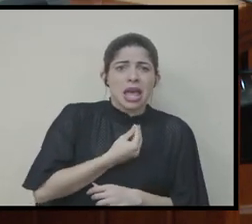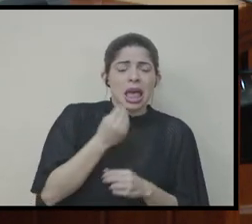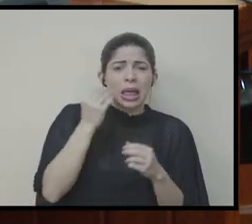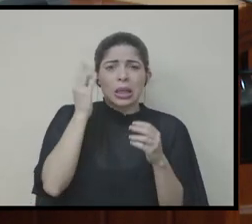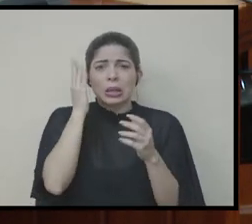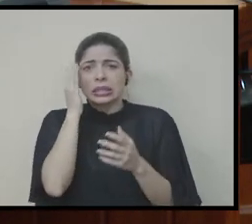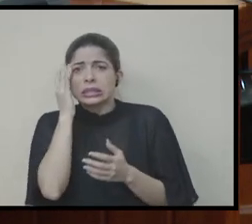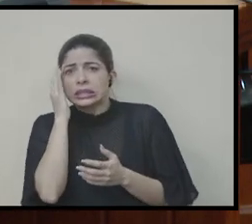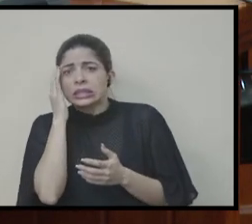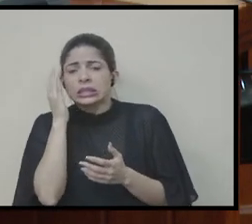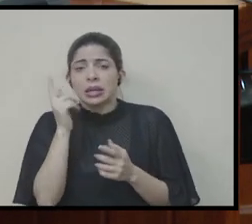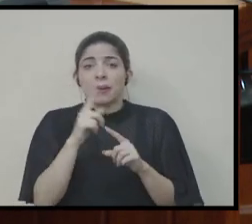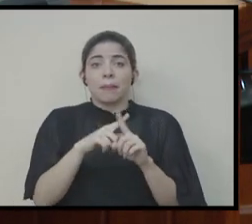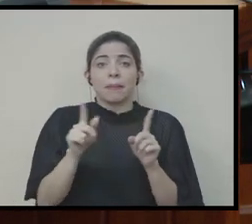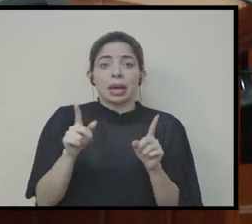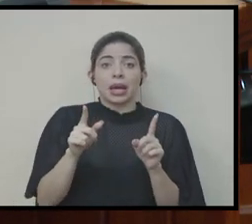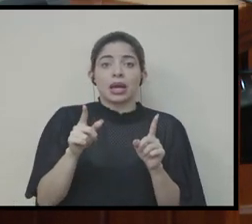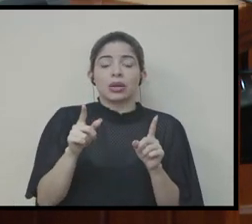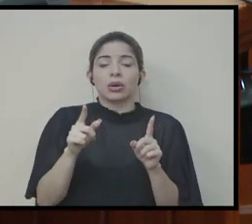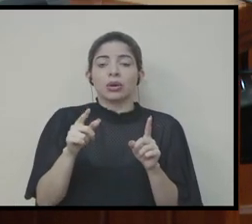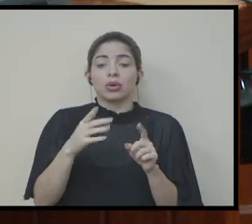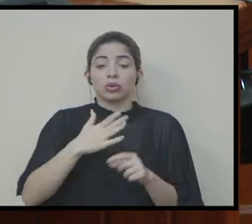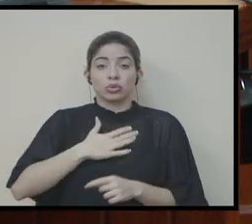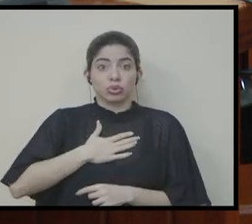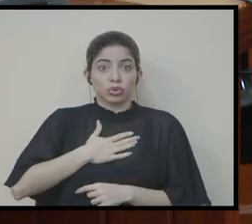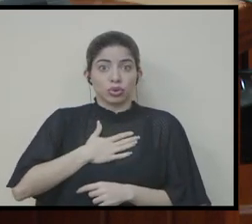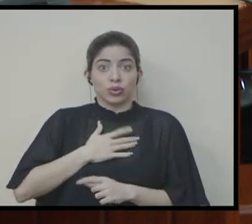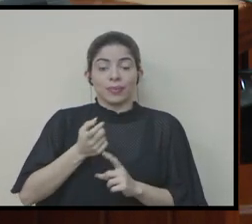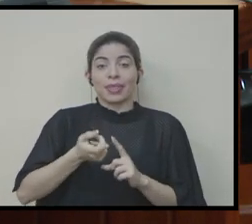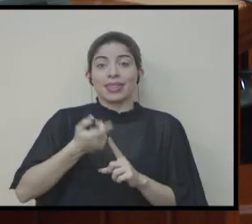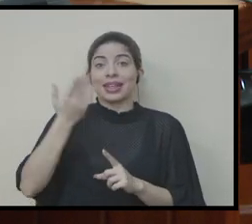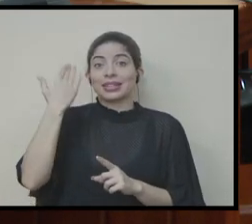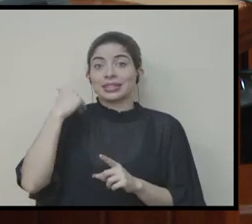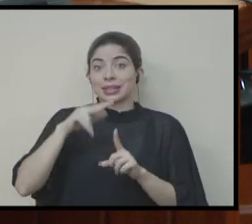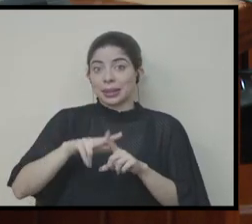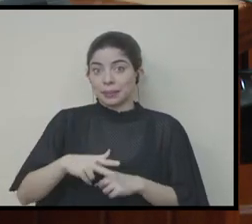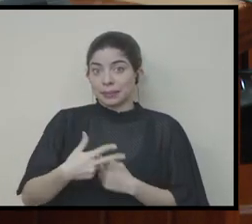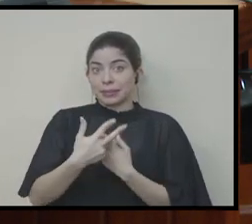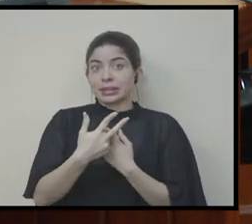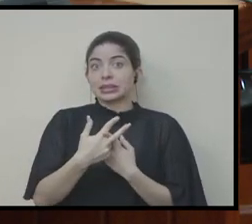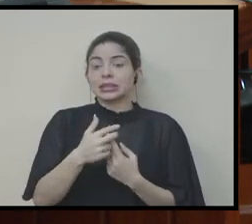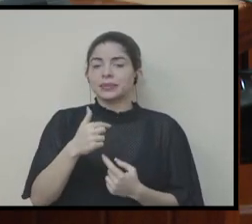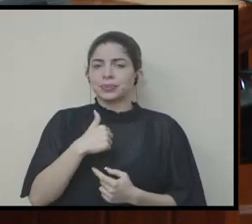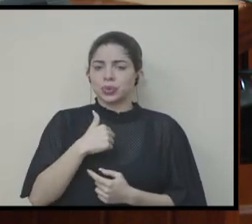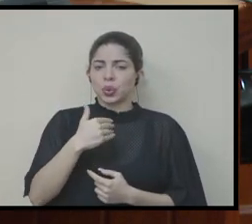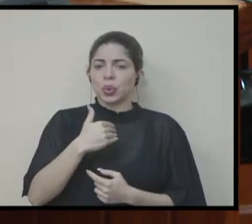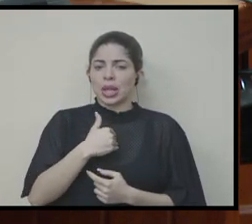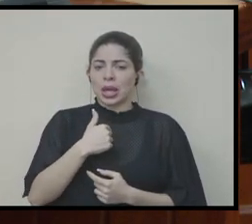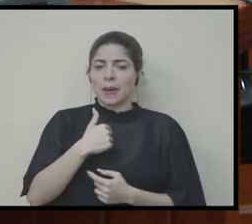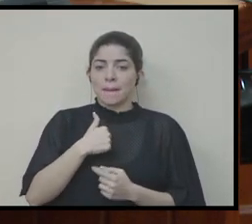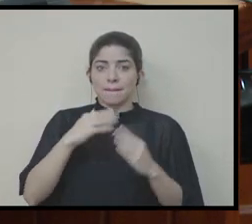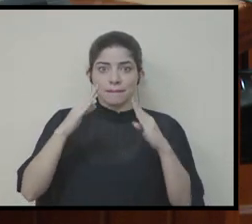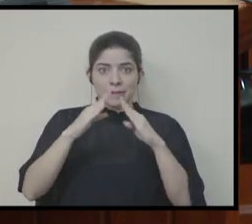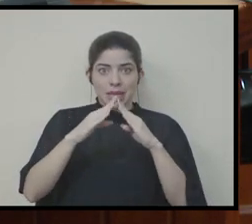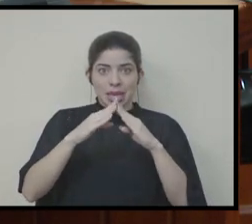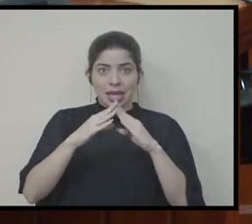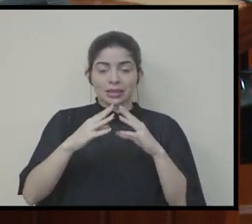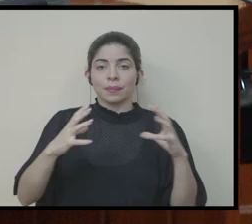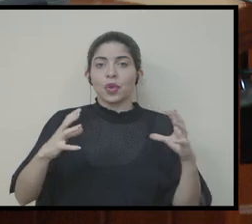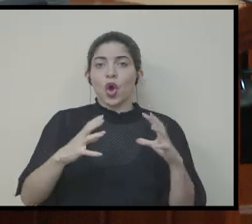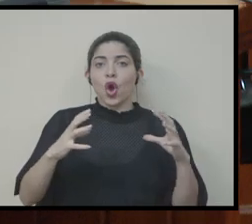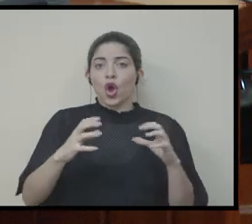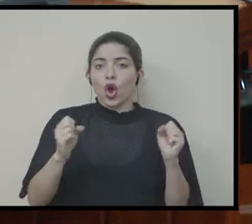incertidumbre, pero bueno, yo desde que empecé esto, tengo en mi casa un